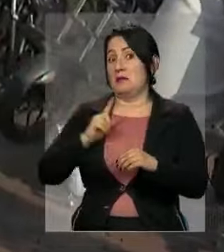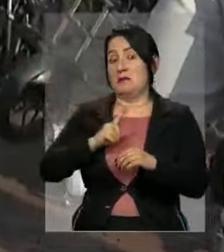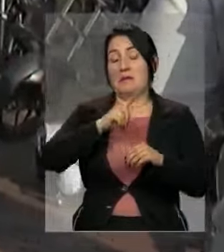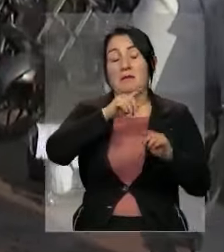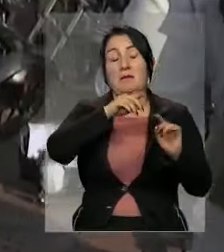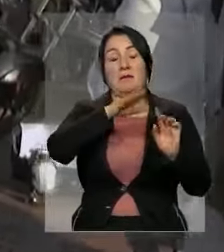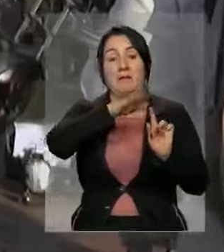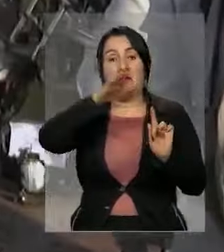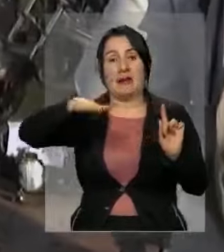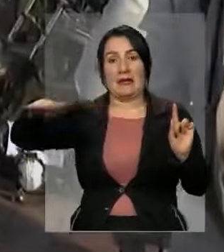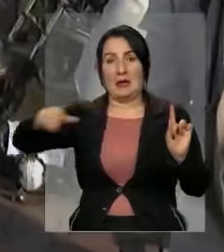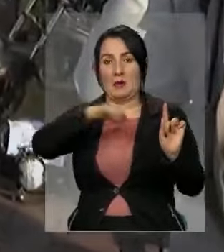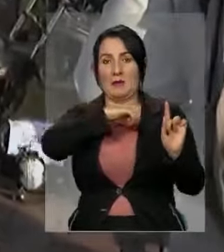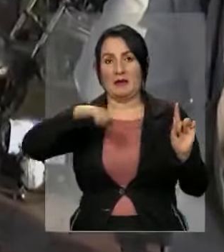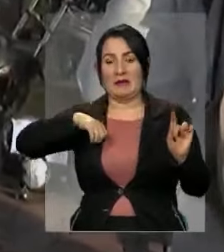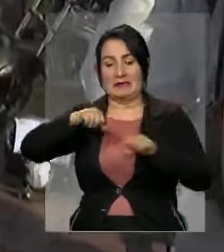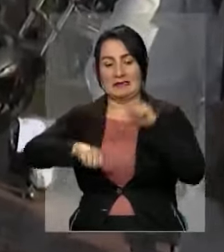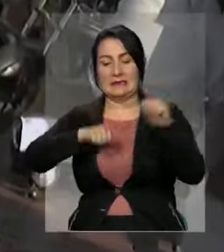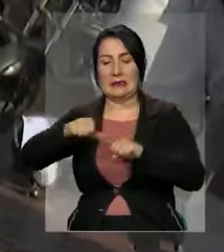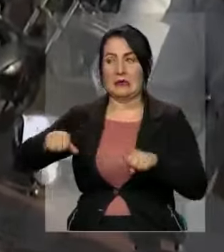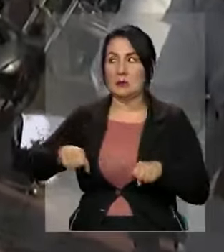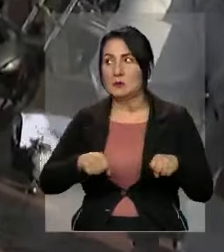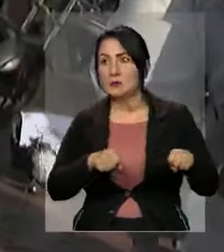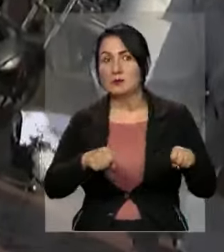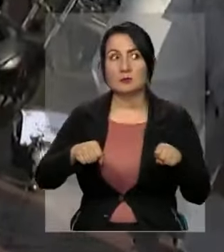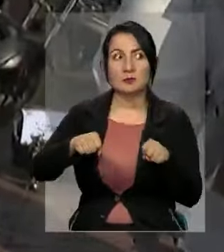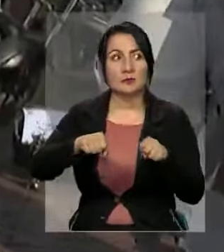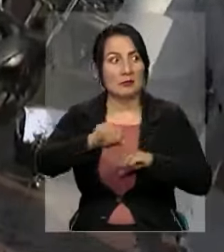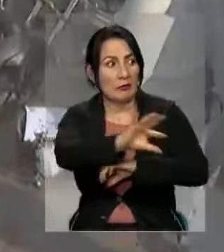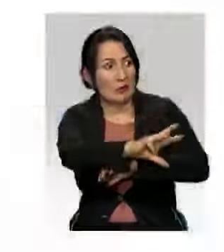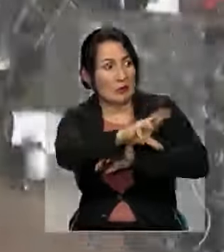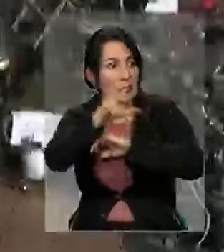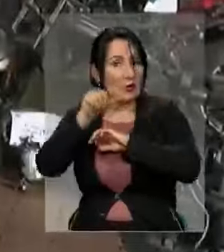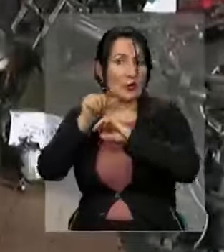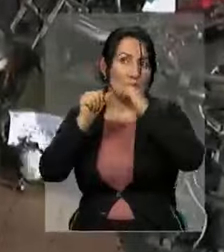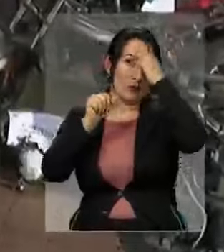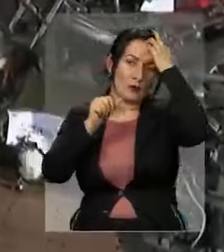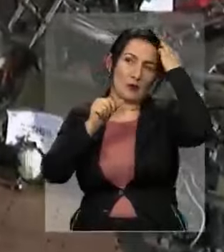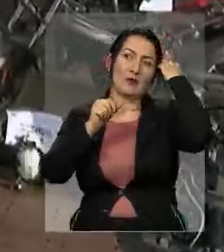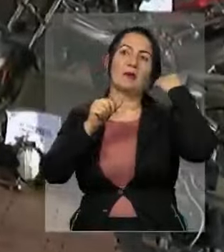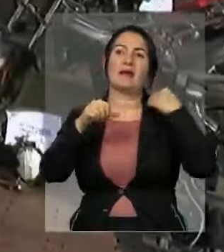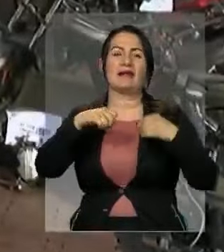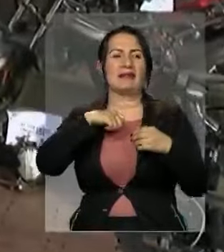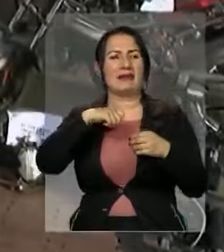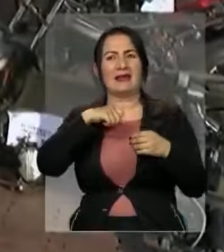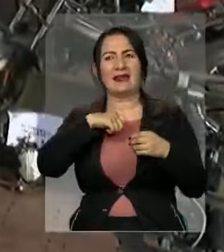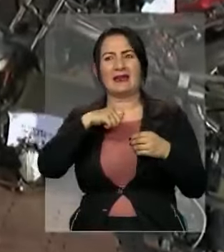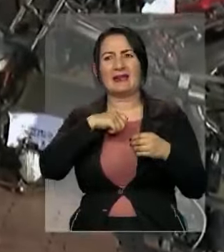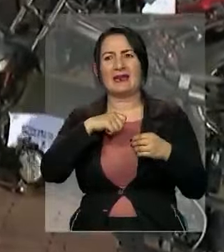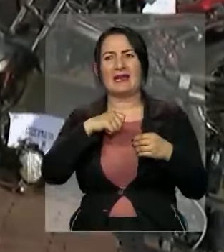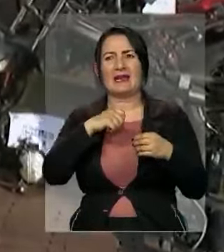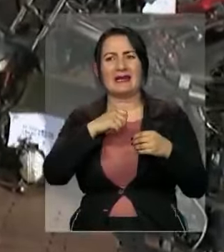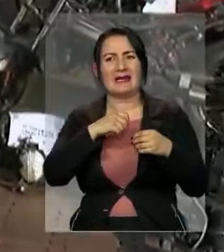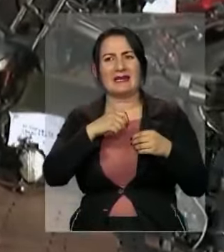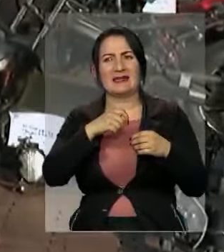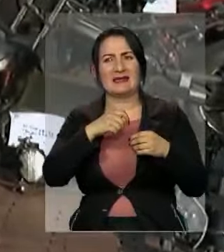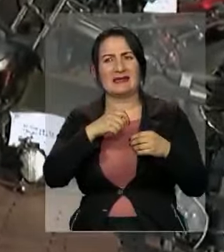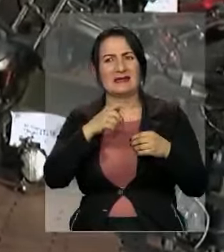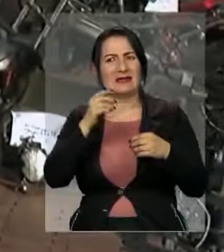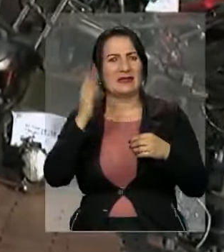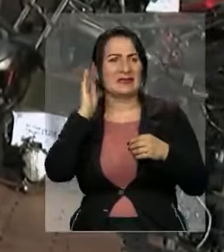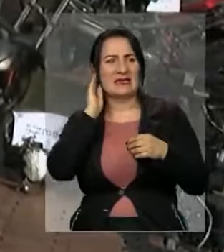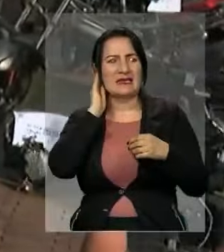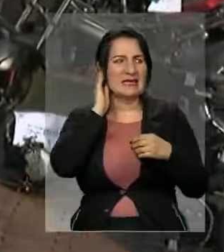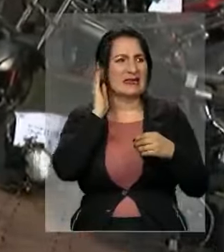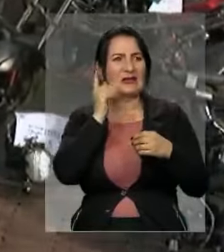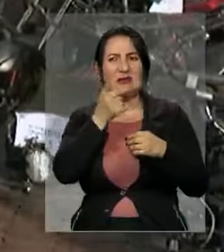privado, entró en cicla, hurtó la volqueta, el vándalo llevaba pues un bloqueador de señal, no sirve